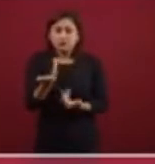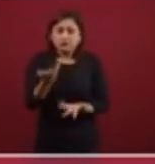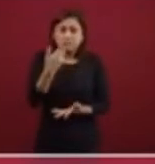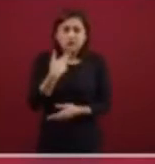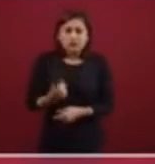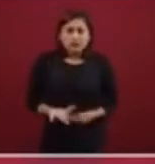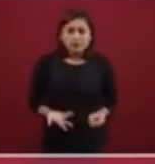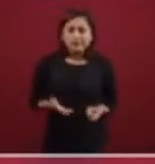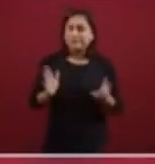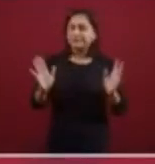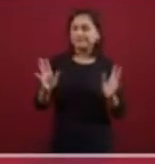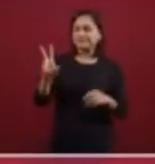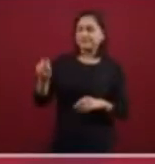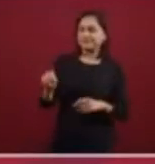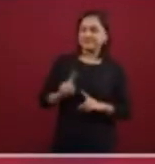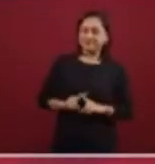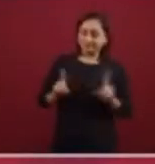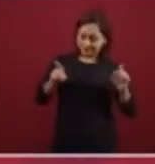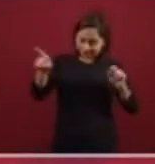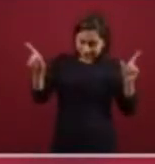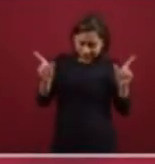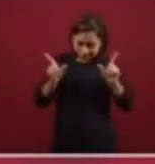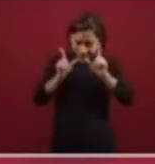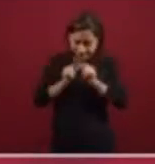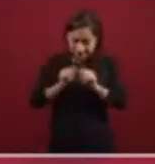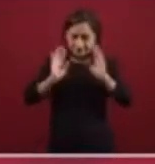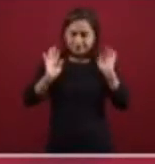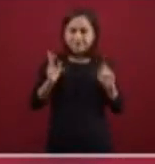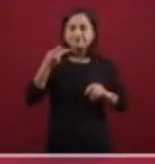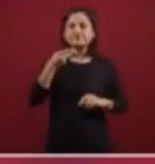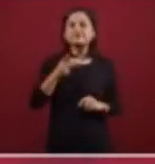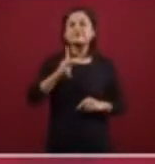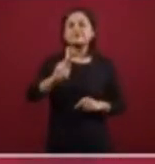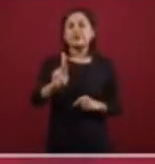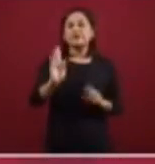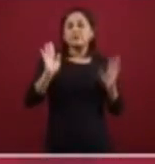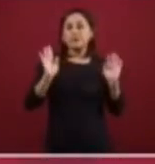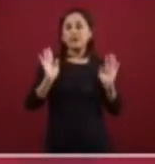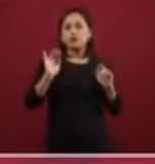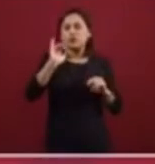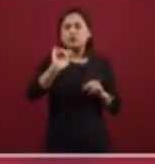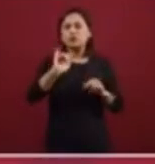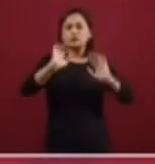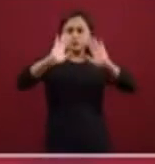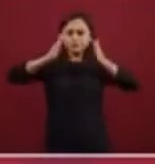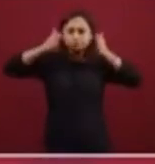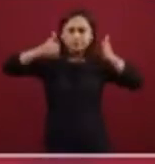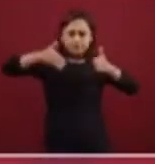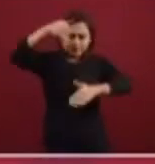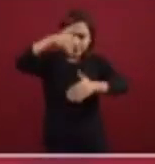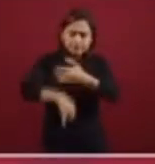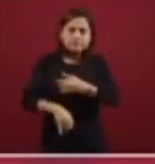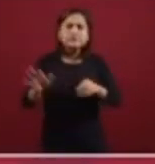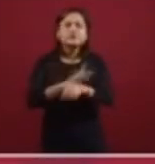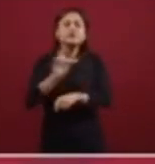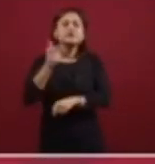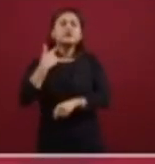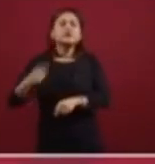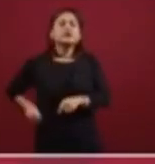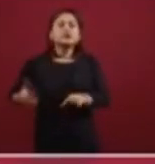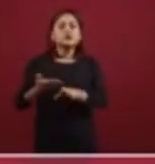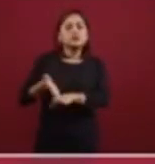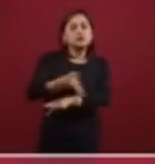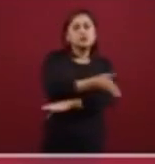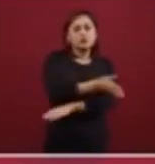simplificas mucho, para decirlo menos. Pero sí hay que atender las causas, porque se la pasaron durante todo el